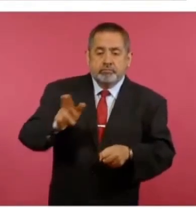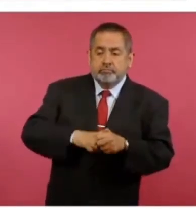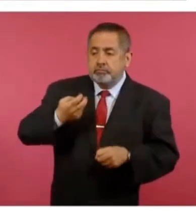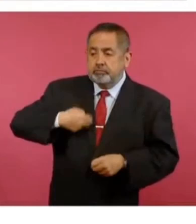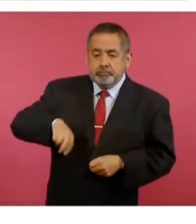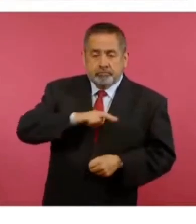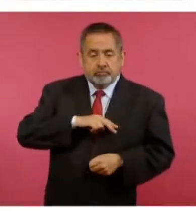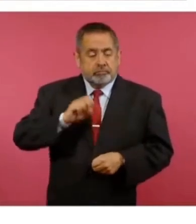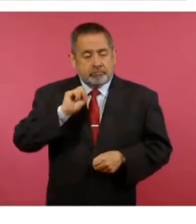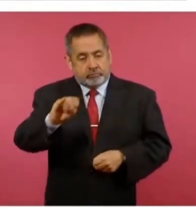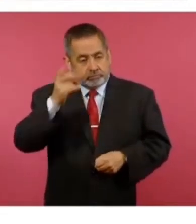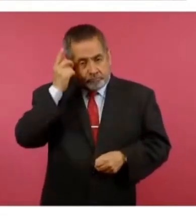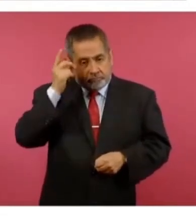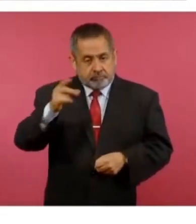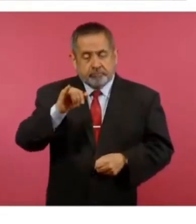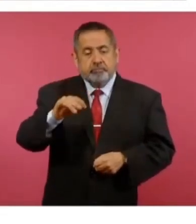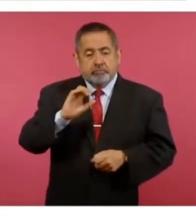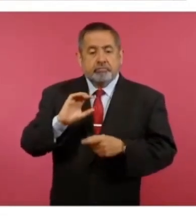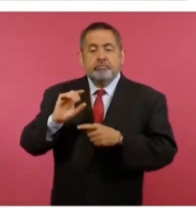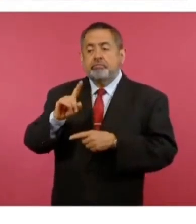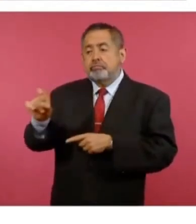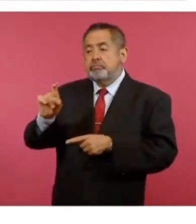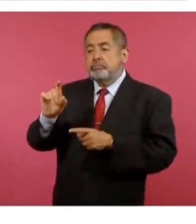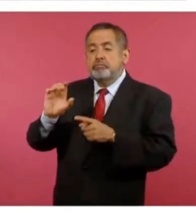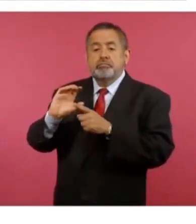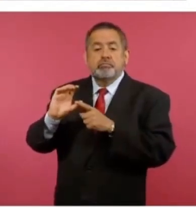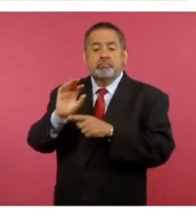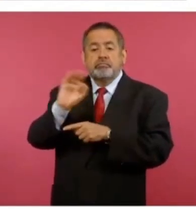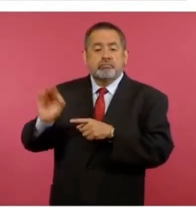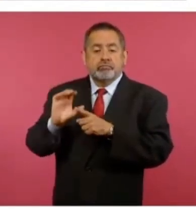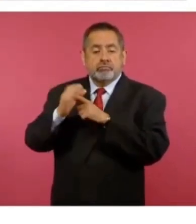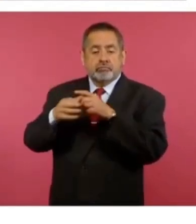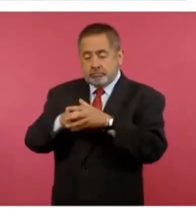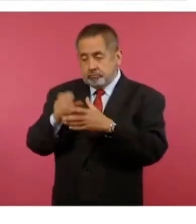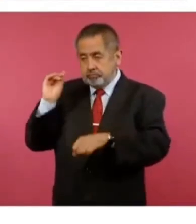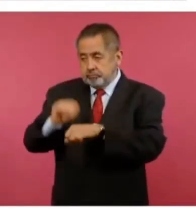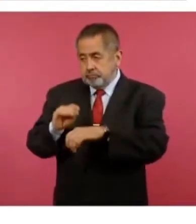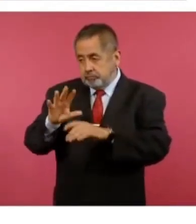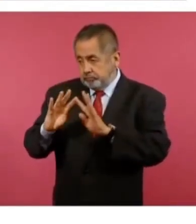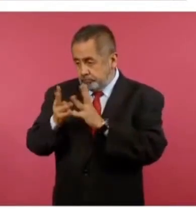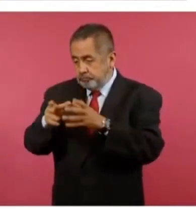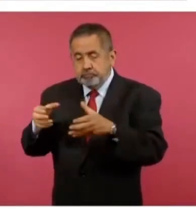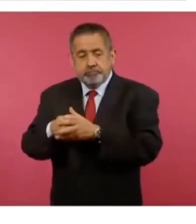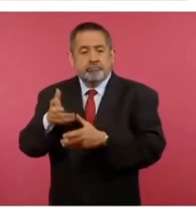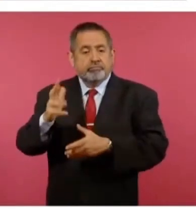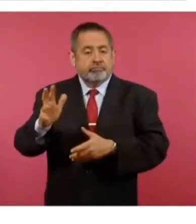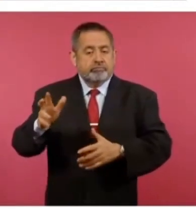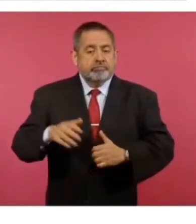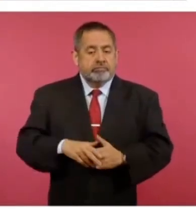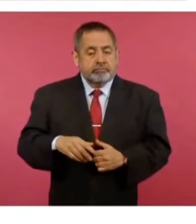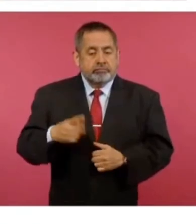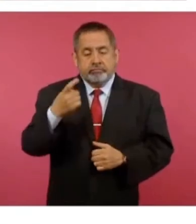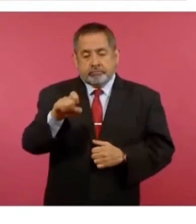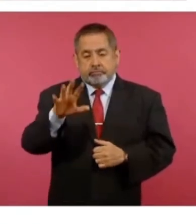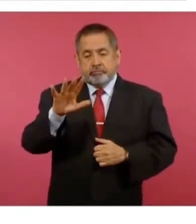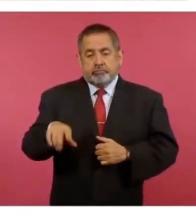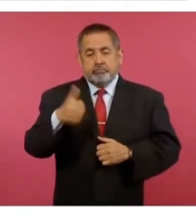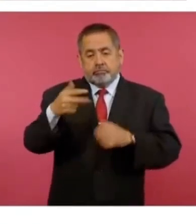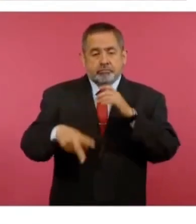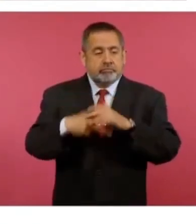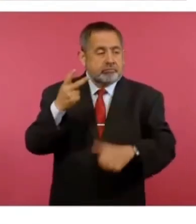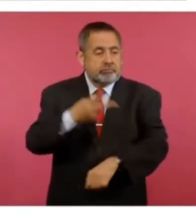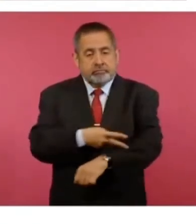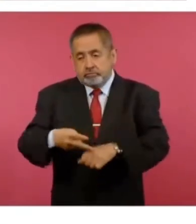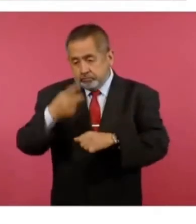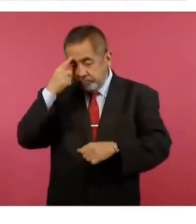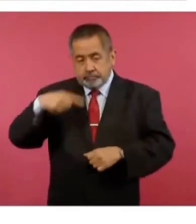instalaron el 100% de los comités en 118 centros de salud allá en Colima, y para las 156 vacantes de médicos